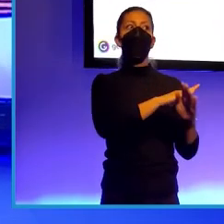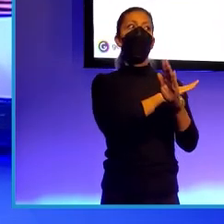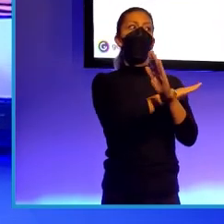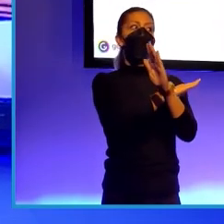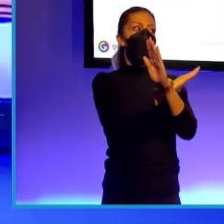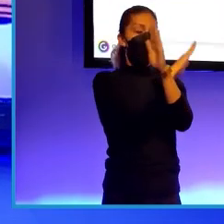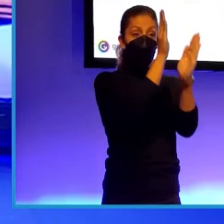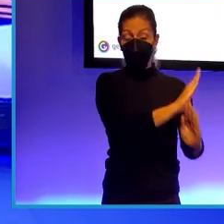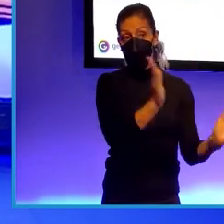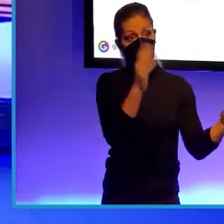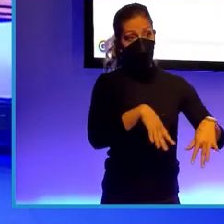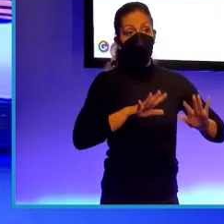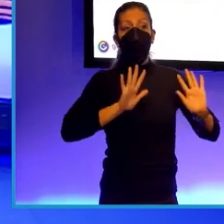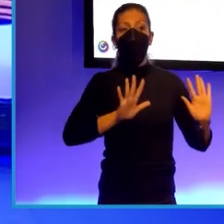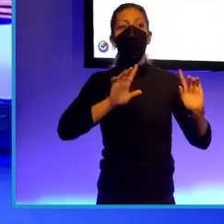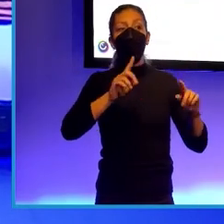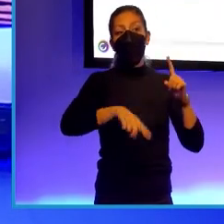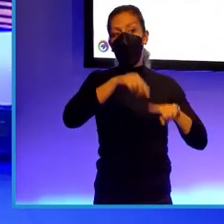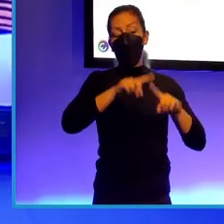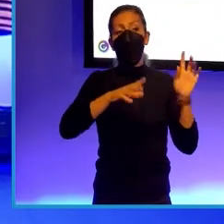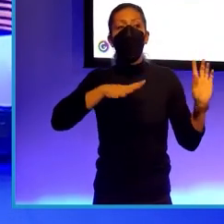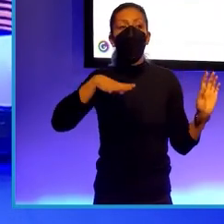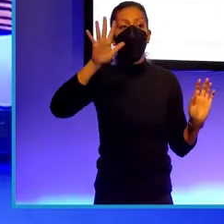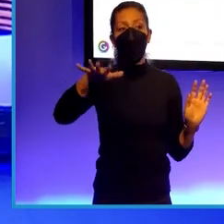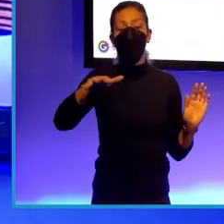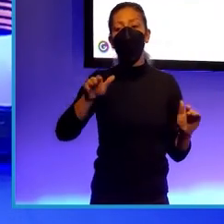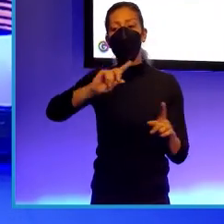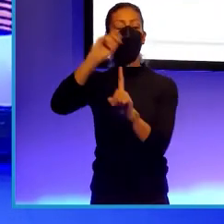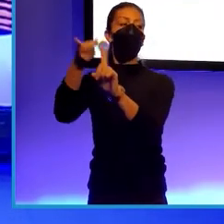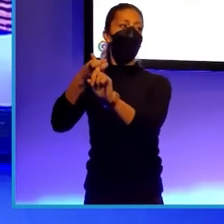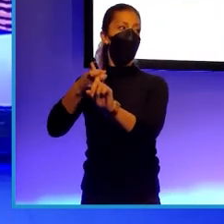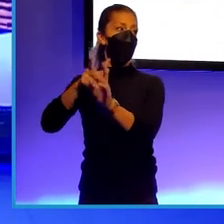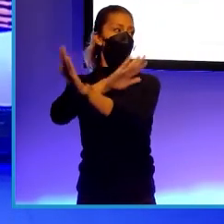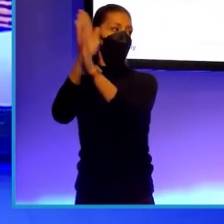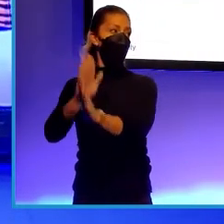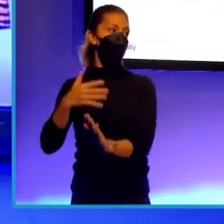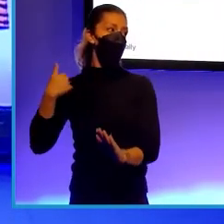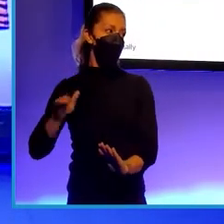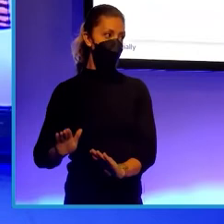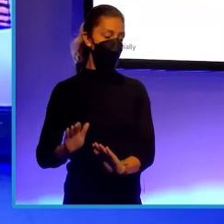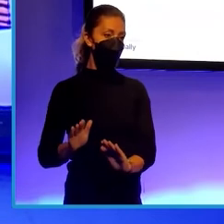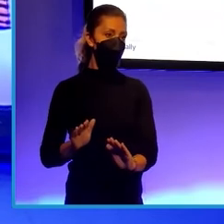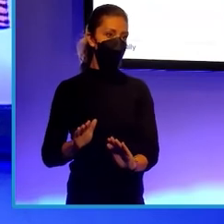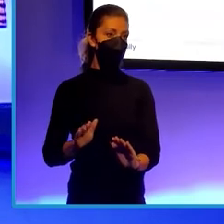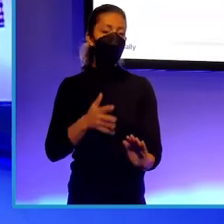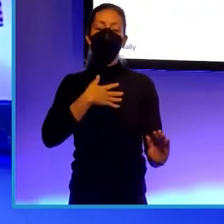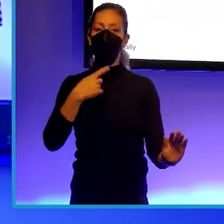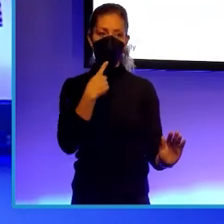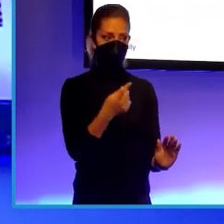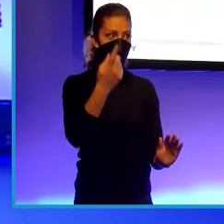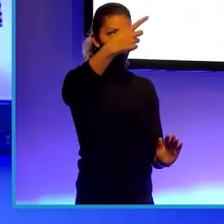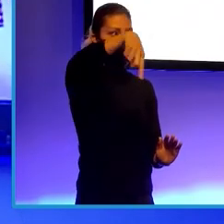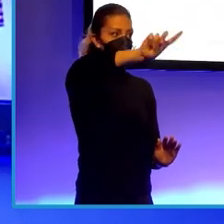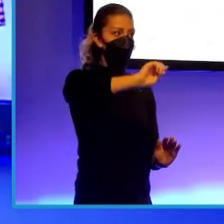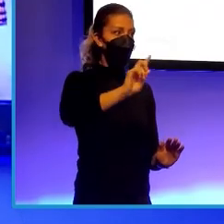cinco meses y si no te digo cinco años cinco meses vale es decir lo que quiero es que sean optimistas